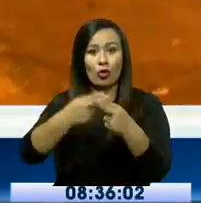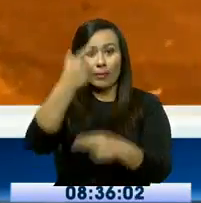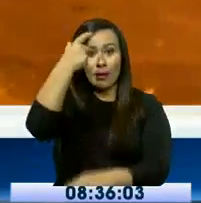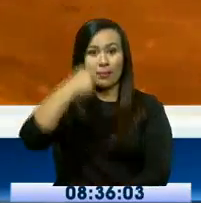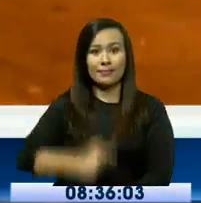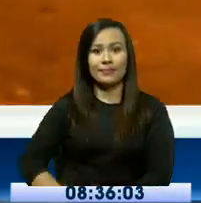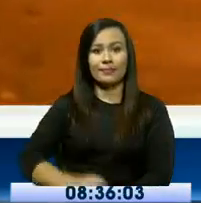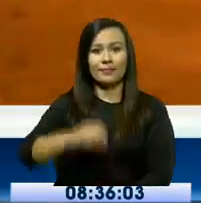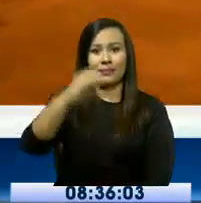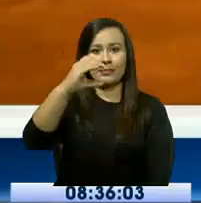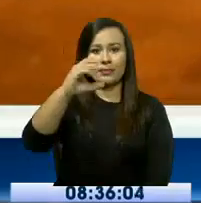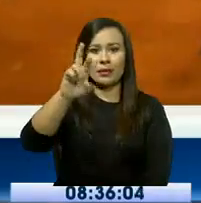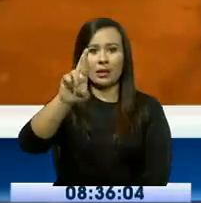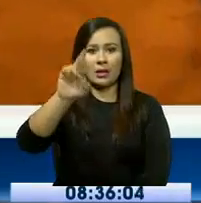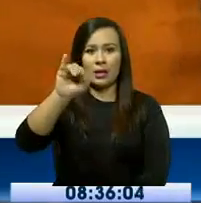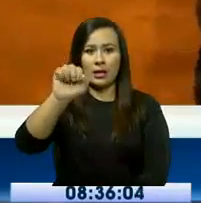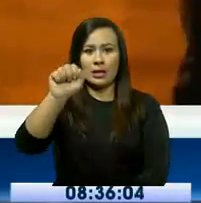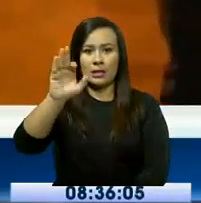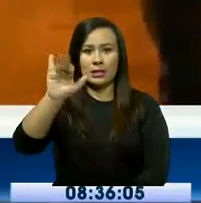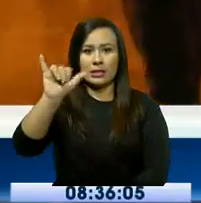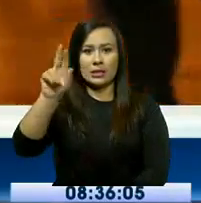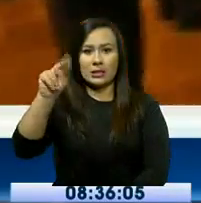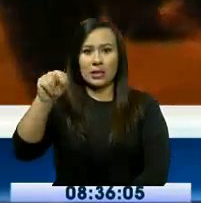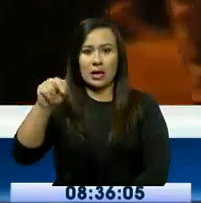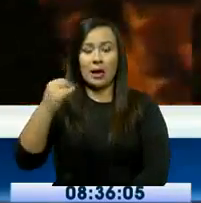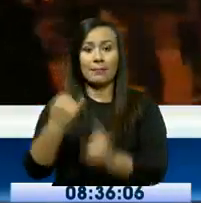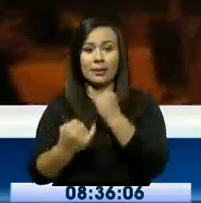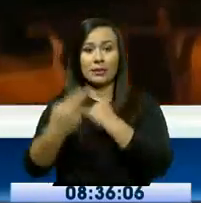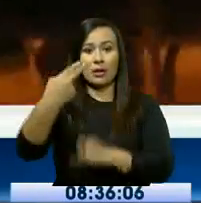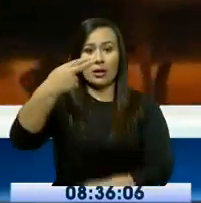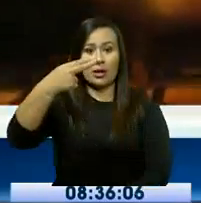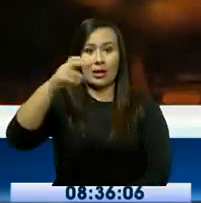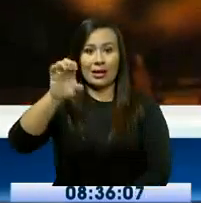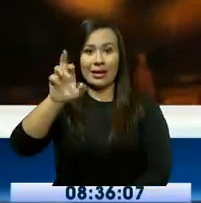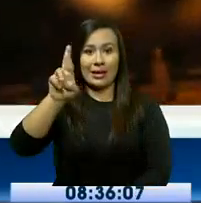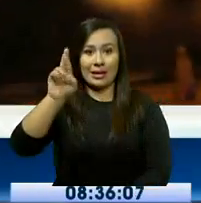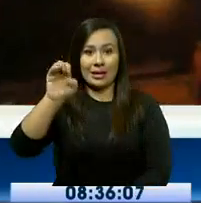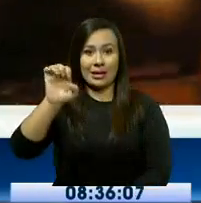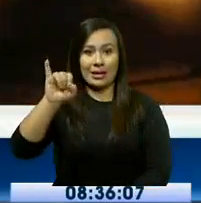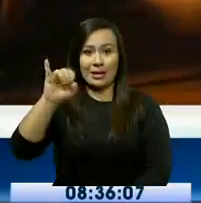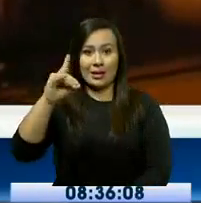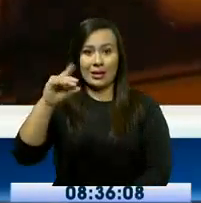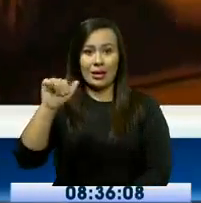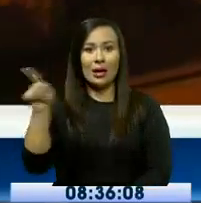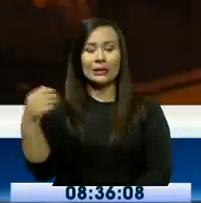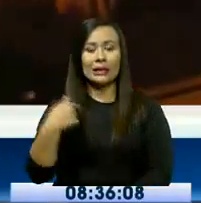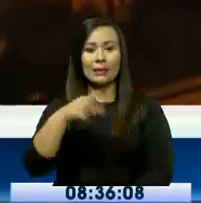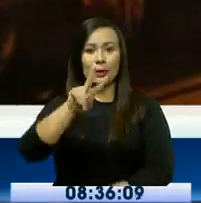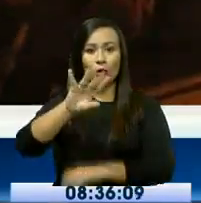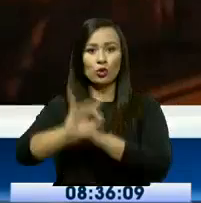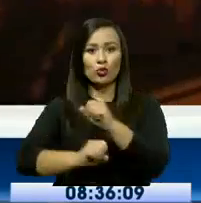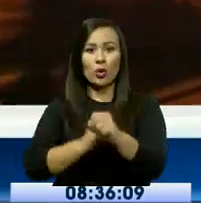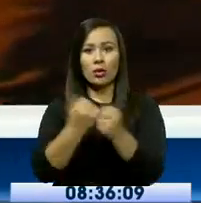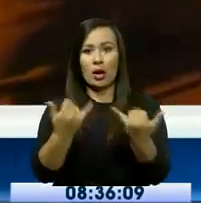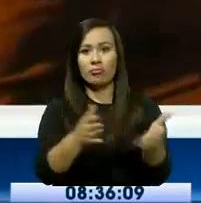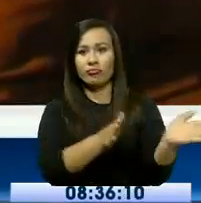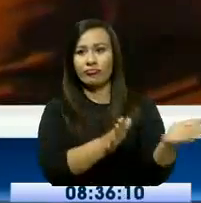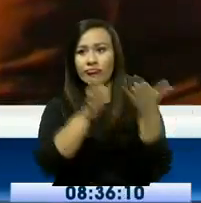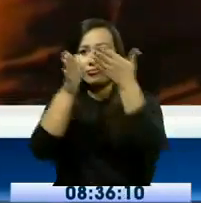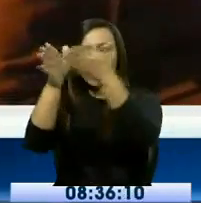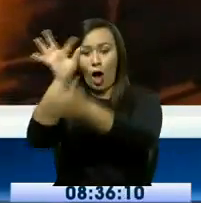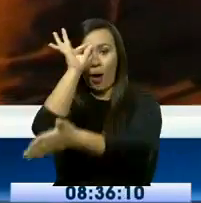fallecido, Cristian Heredia, de 28 años de edad, quien fue llevado a la morgue del Hospital General Puyo para que se le